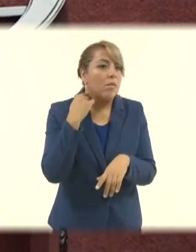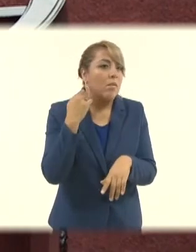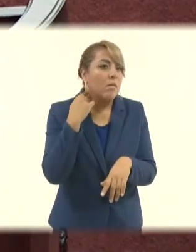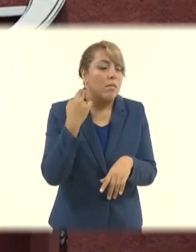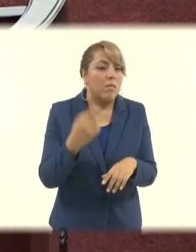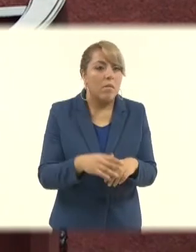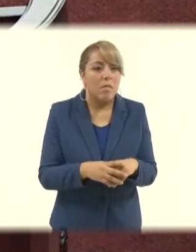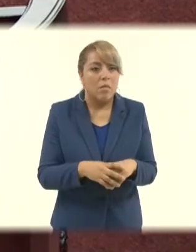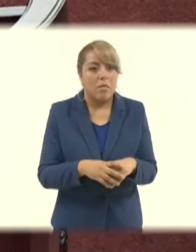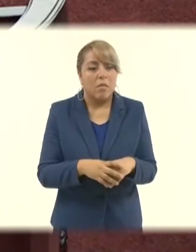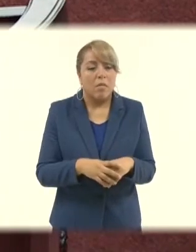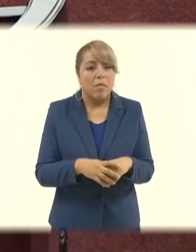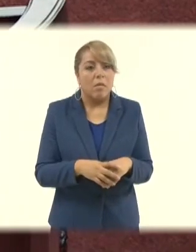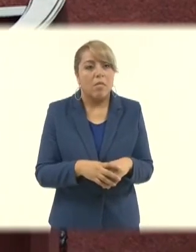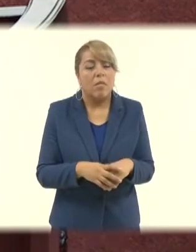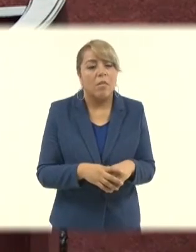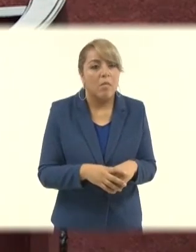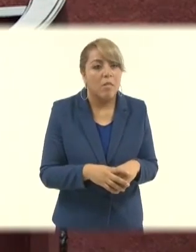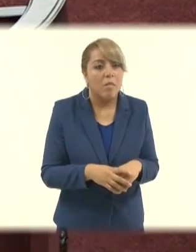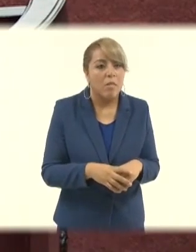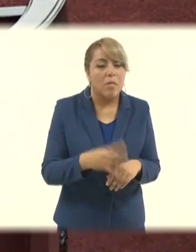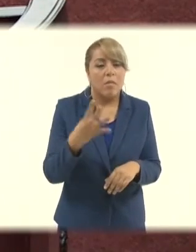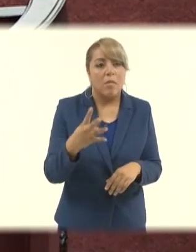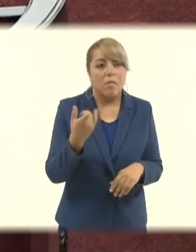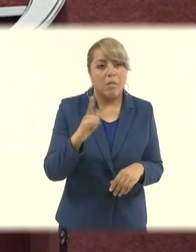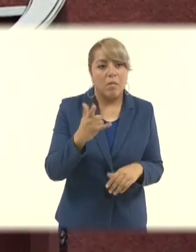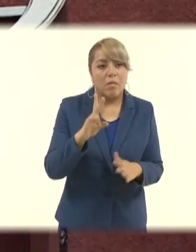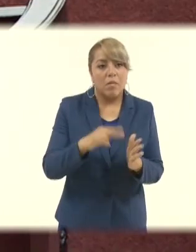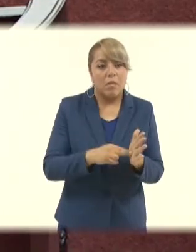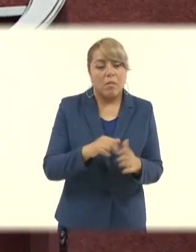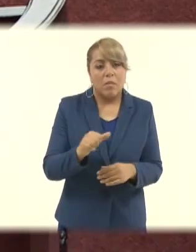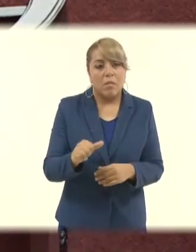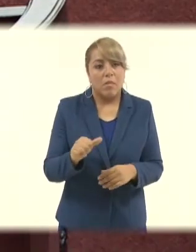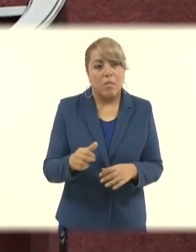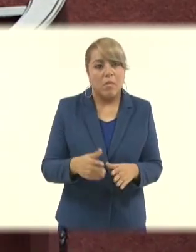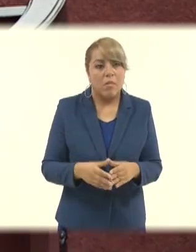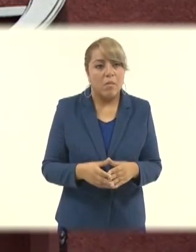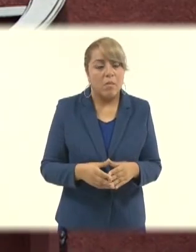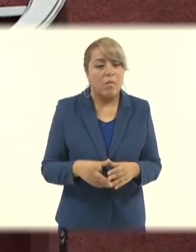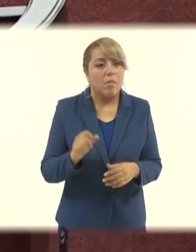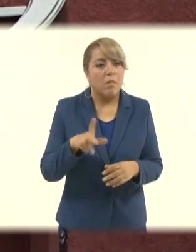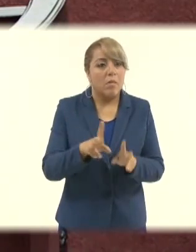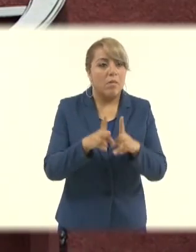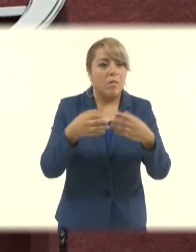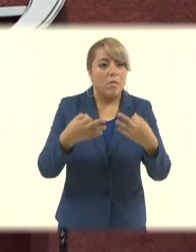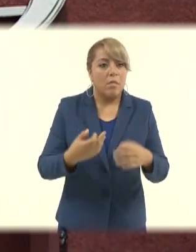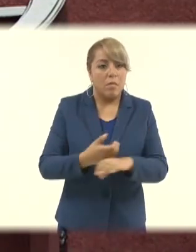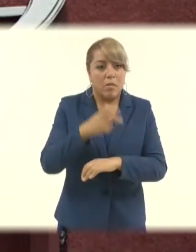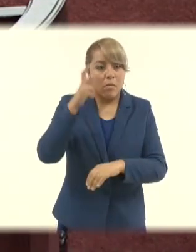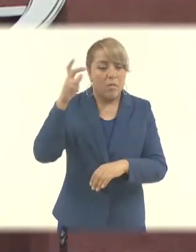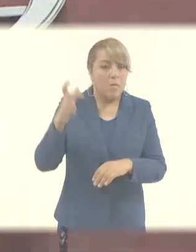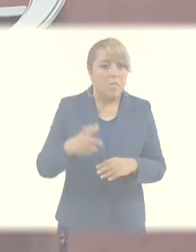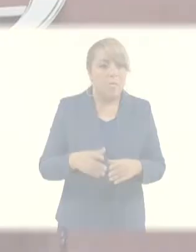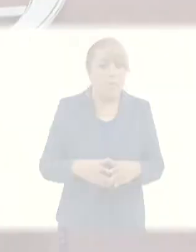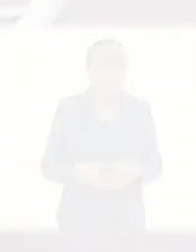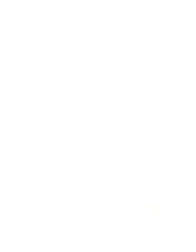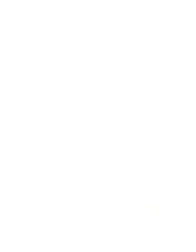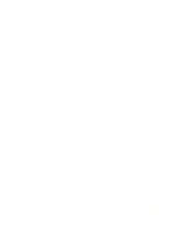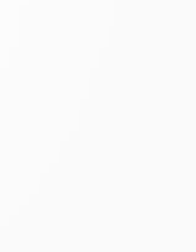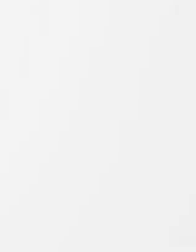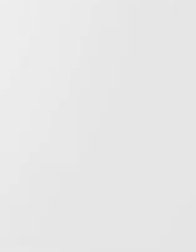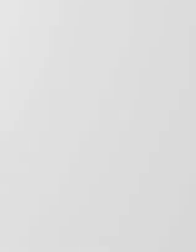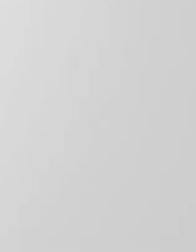patentes de notario público el 4 de julio del 2016 en el periódico oficial del estado de hidalgo